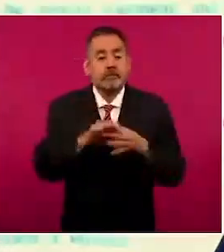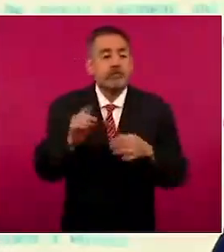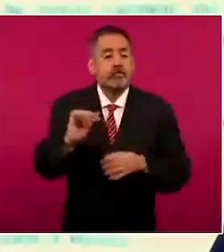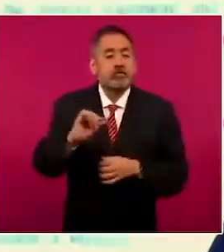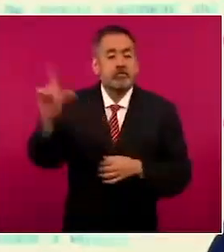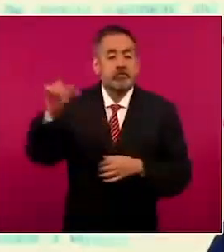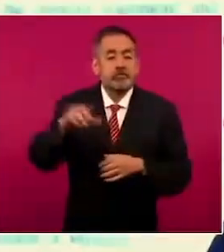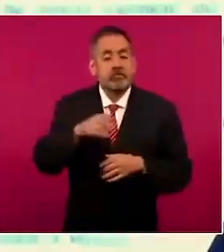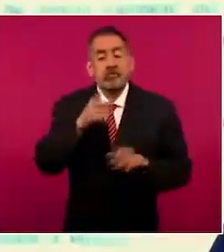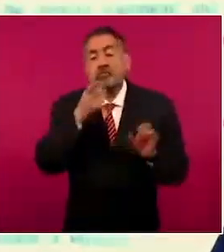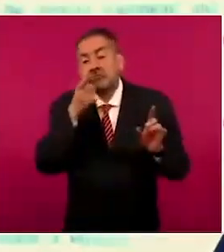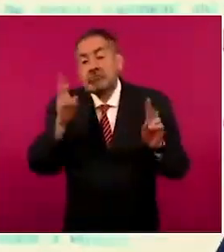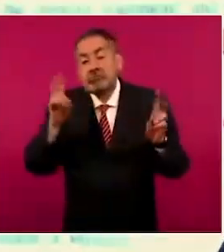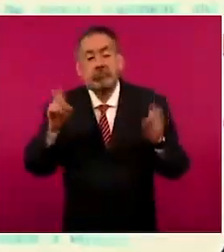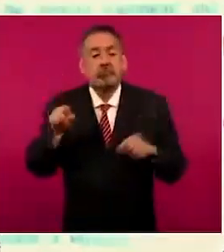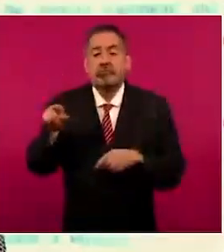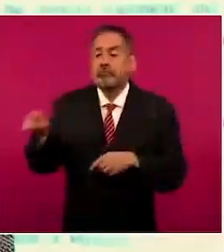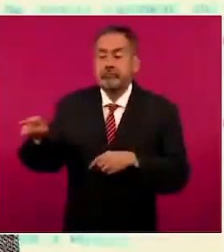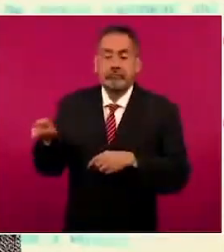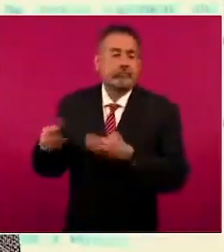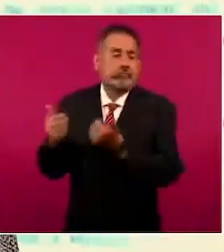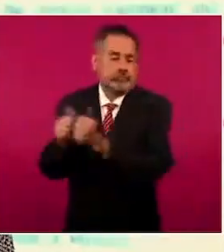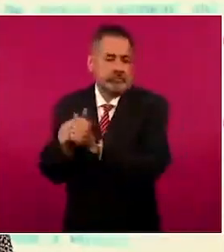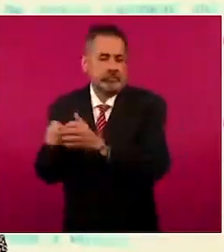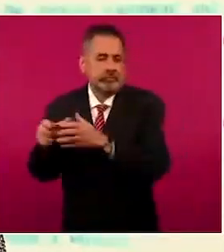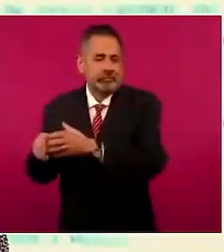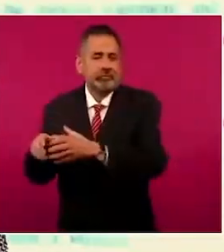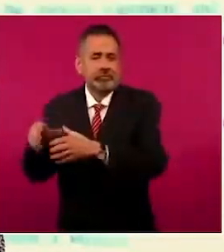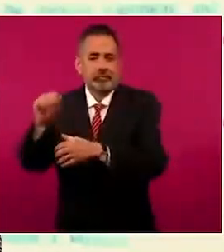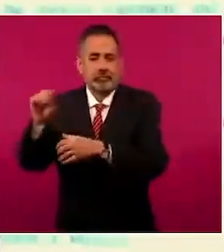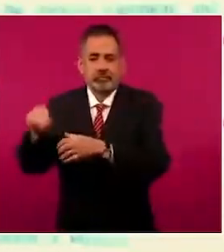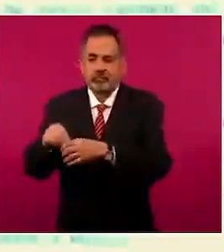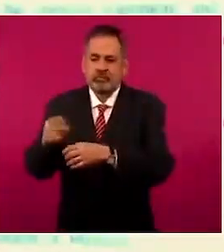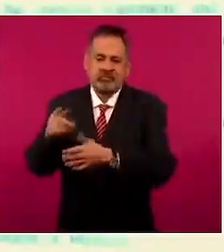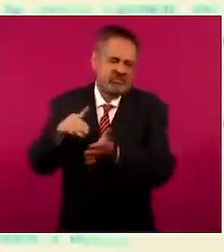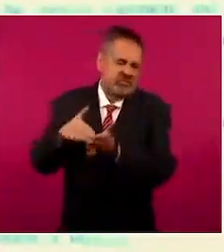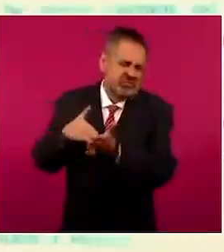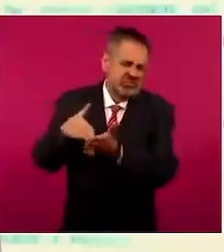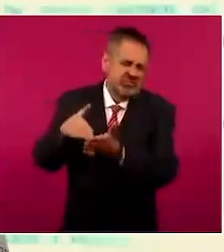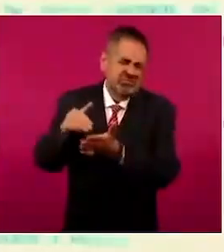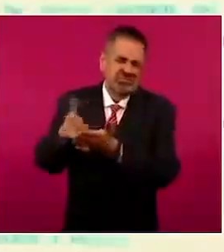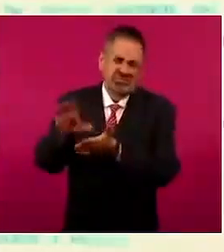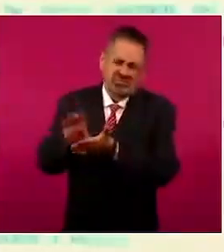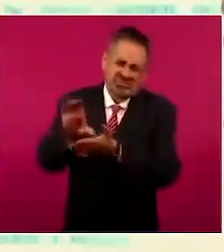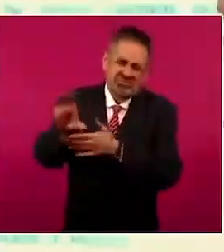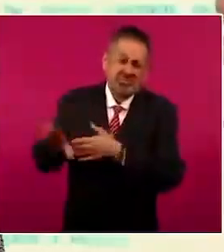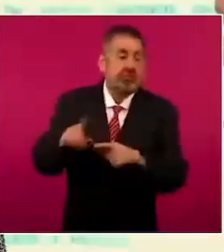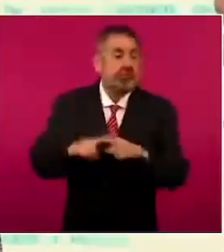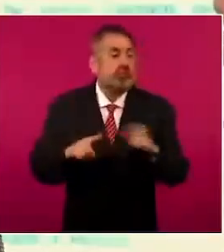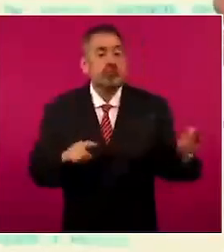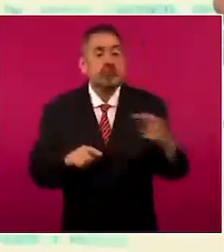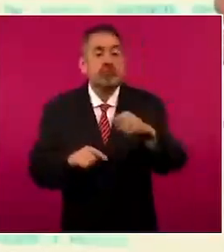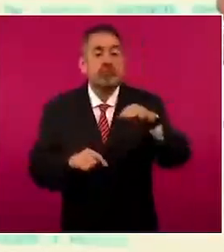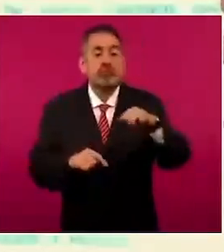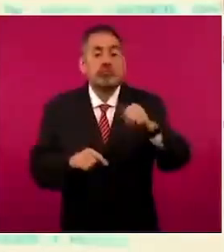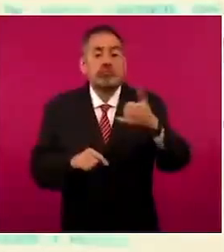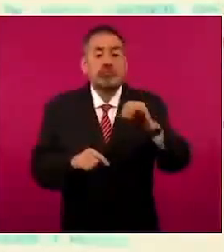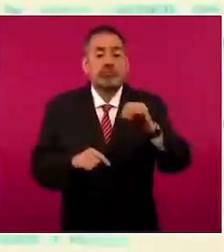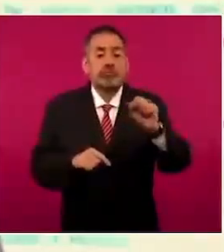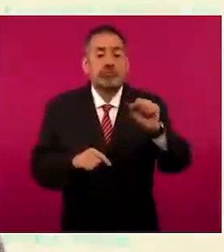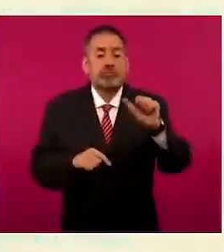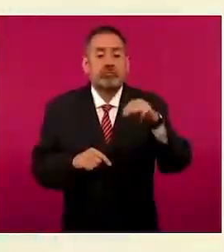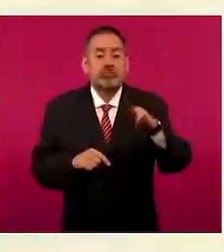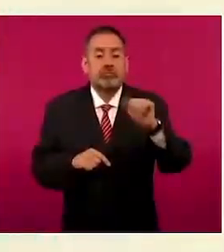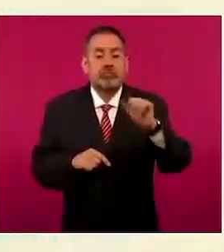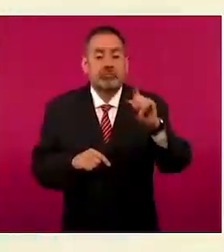funcionario cercano al presidente López Obrador habría recibido millones de dólares del Mayo Zambada lo cual es una